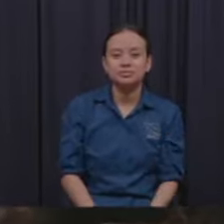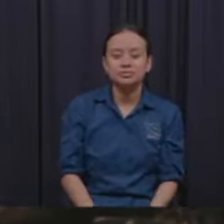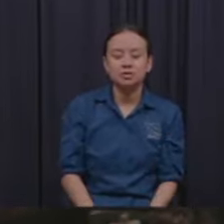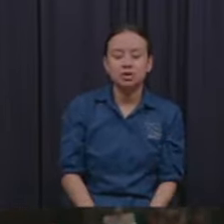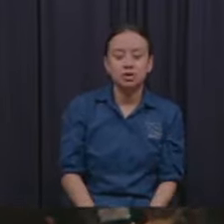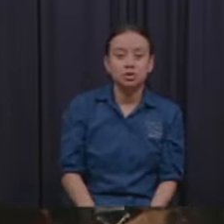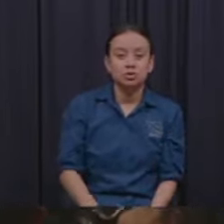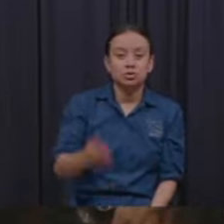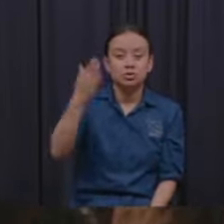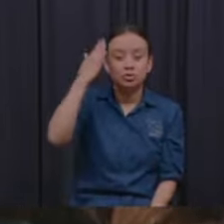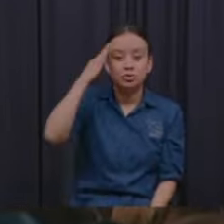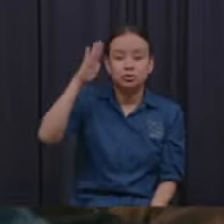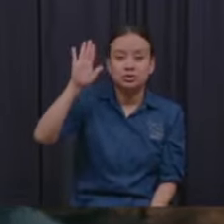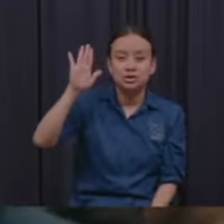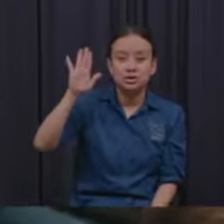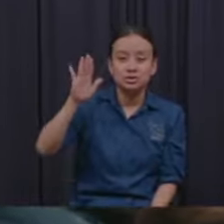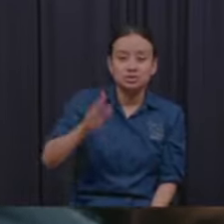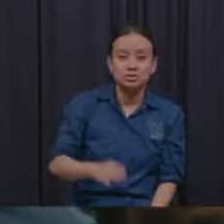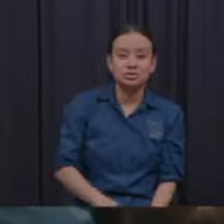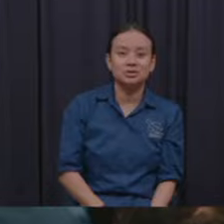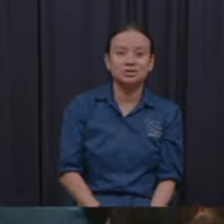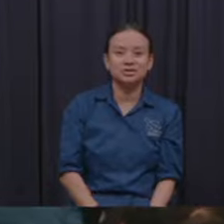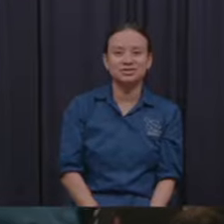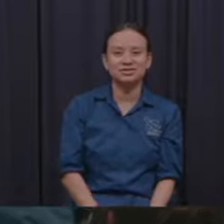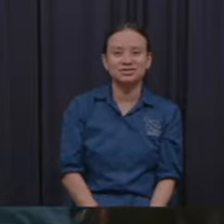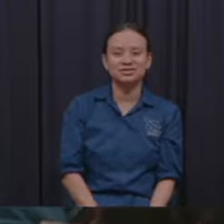será que ni conciencia tienes?